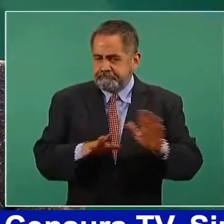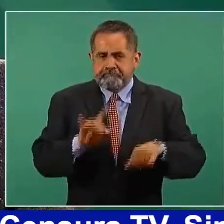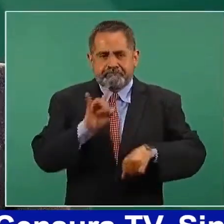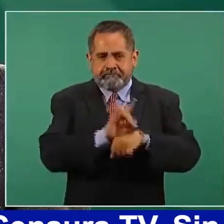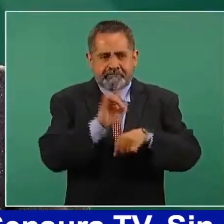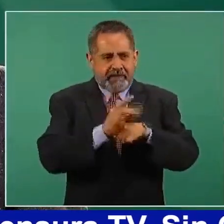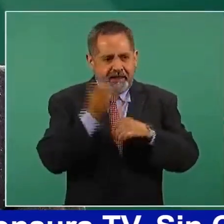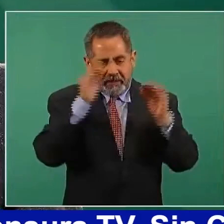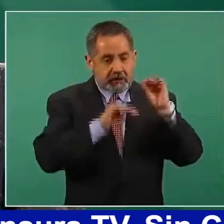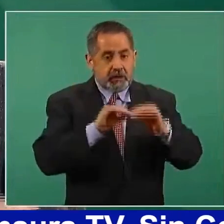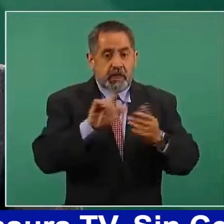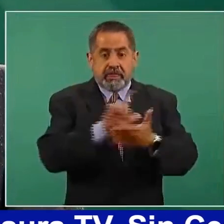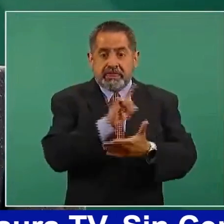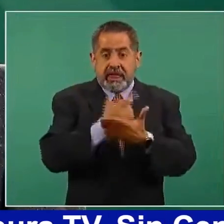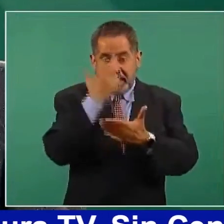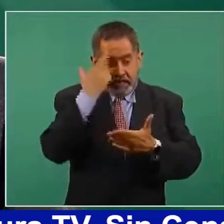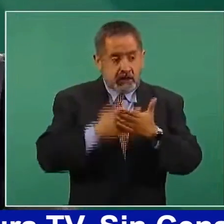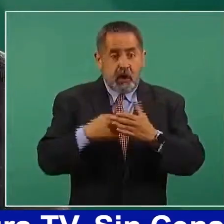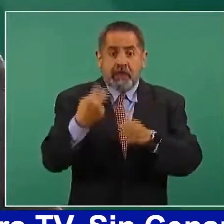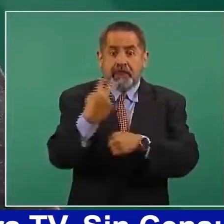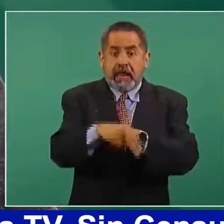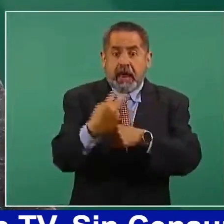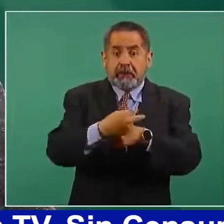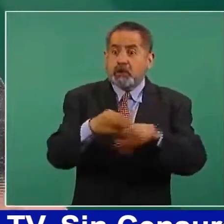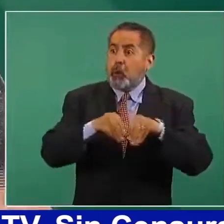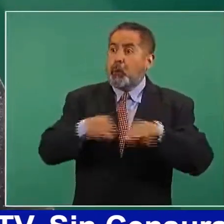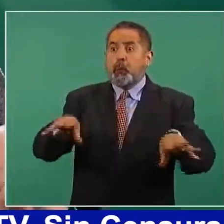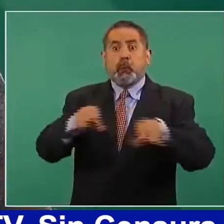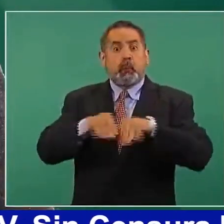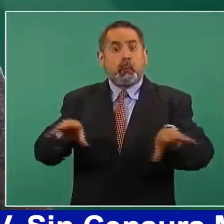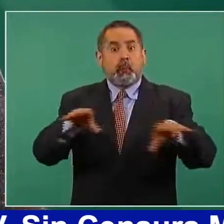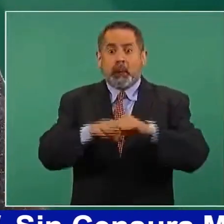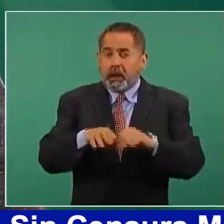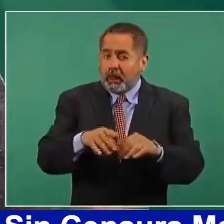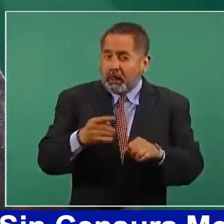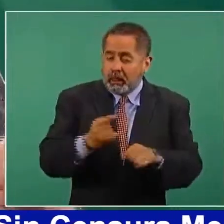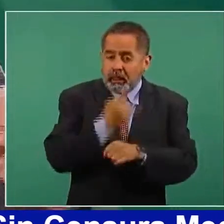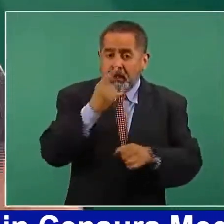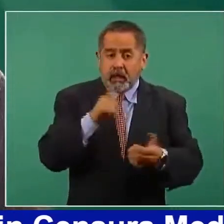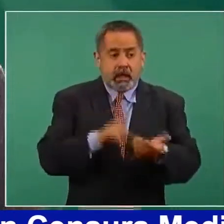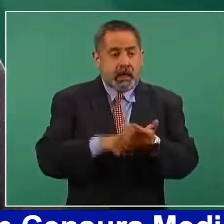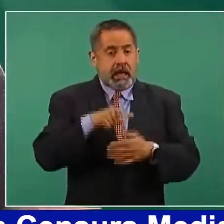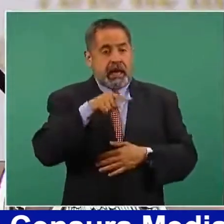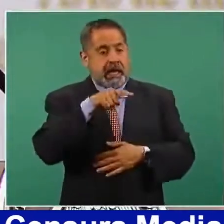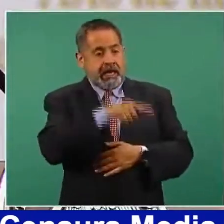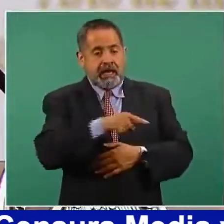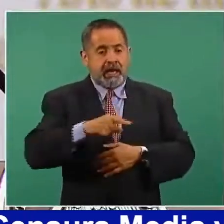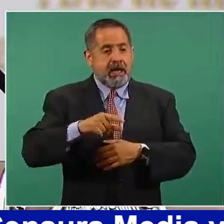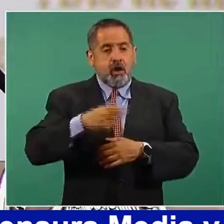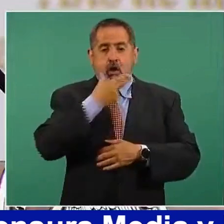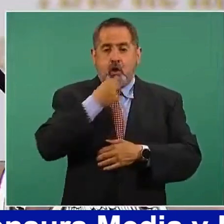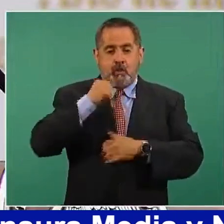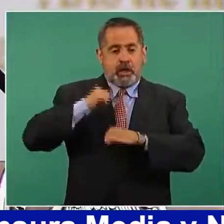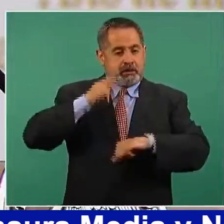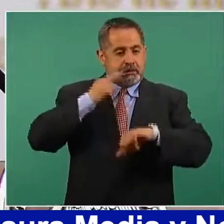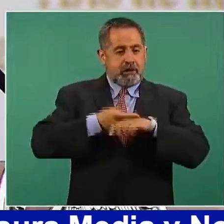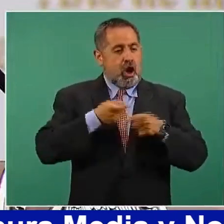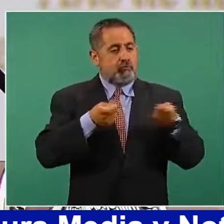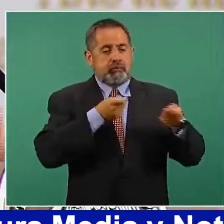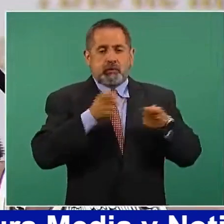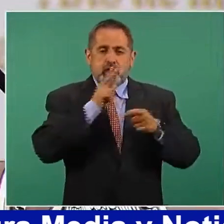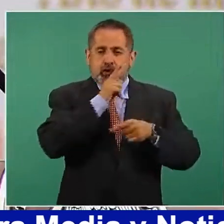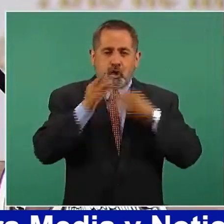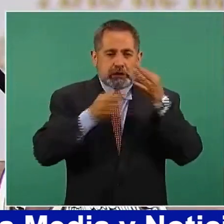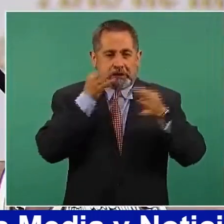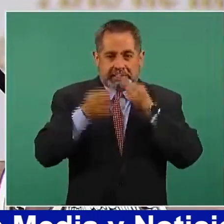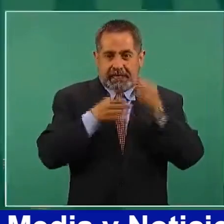cometido en vivo, en cadena nacional y con el consentimiento del conductor estelar del